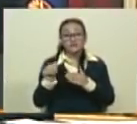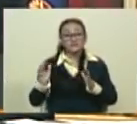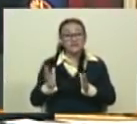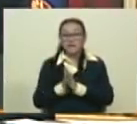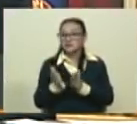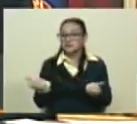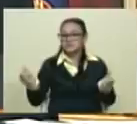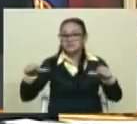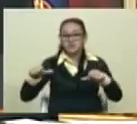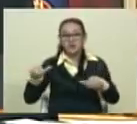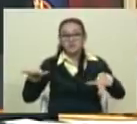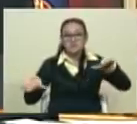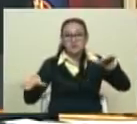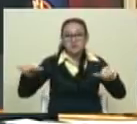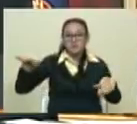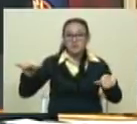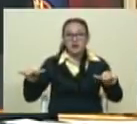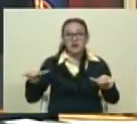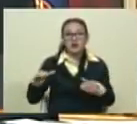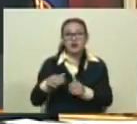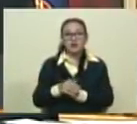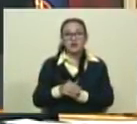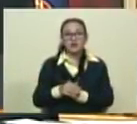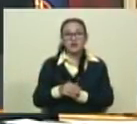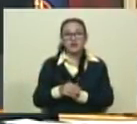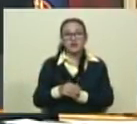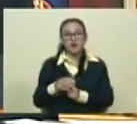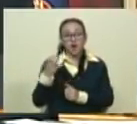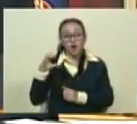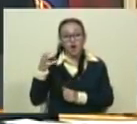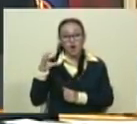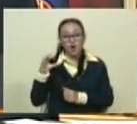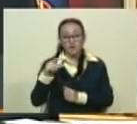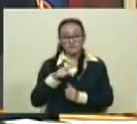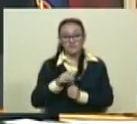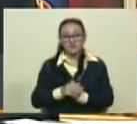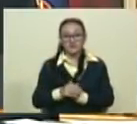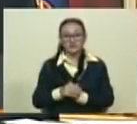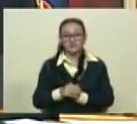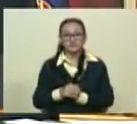balanza comercial con Colombia, perdón, me equivoqué, con Colombia.